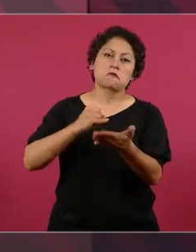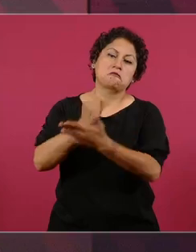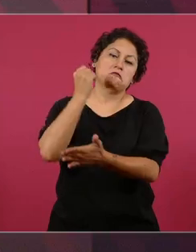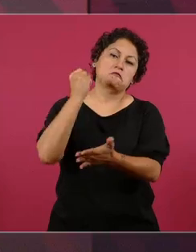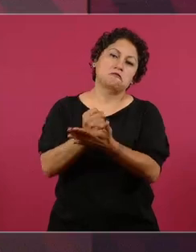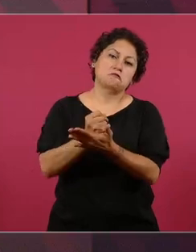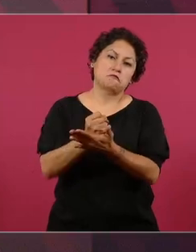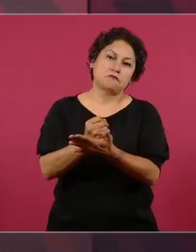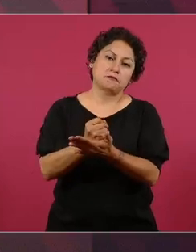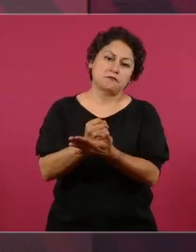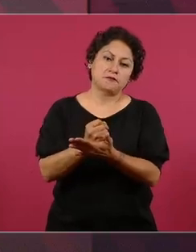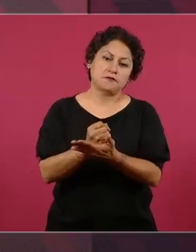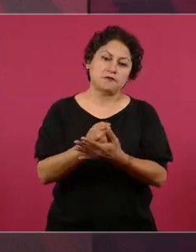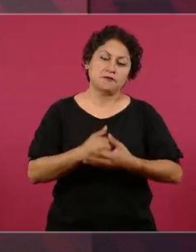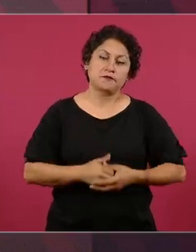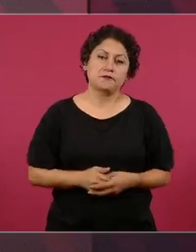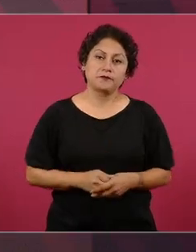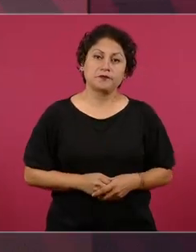al